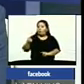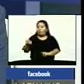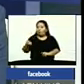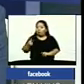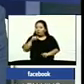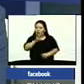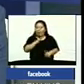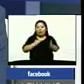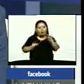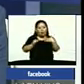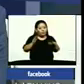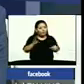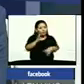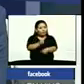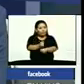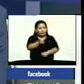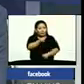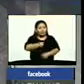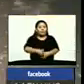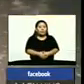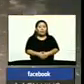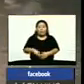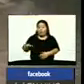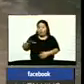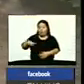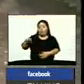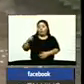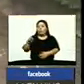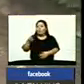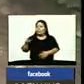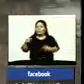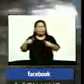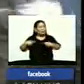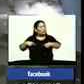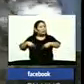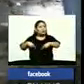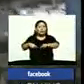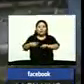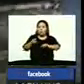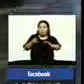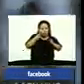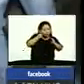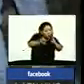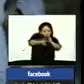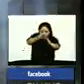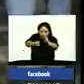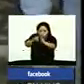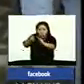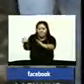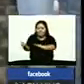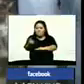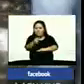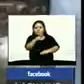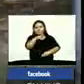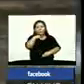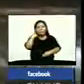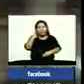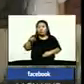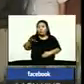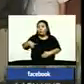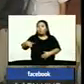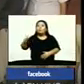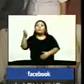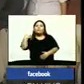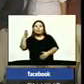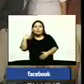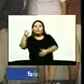datos en el siguiente informe. En el oriente del país se continúa desarticulando grupos de asesinos a sueldo. En San Miguel y